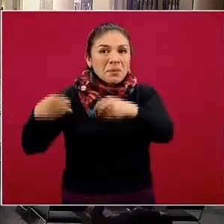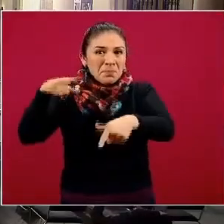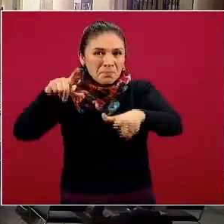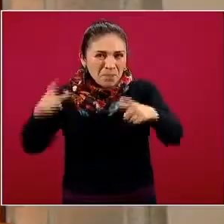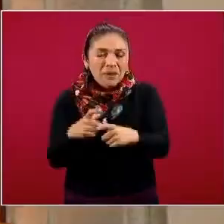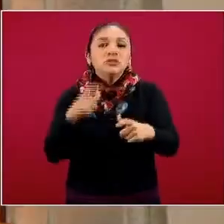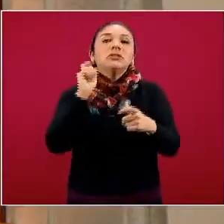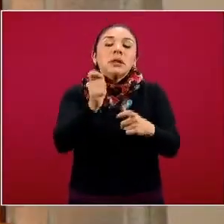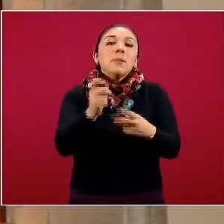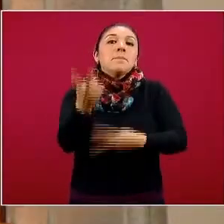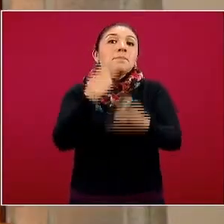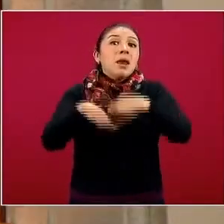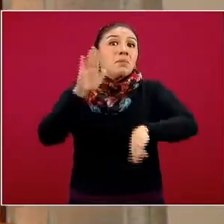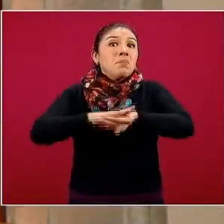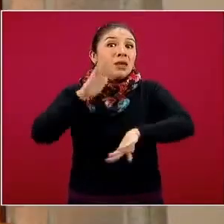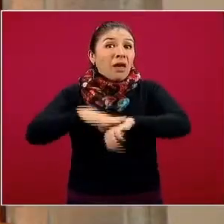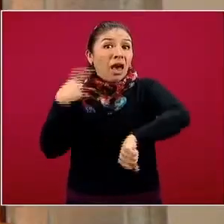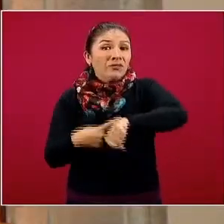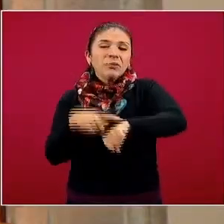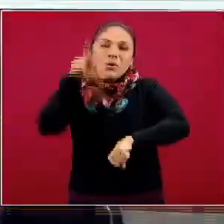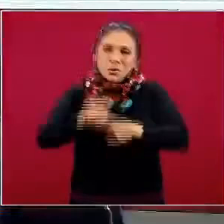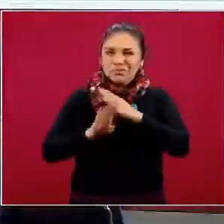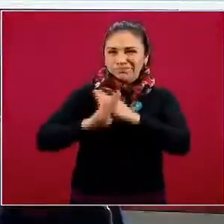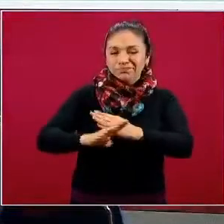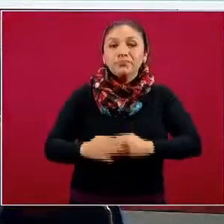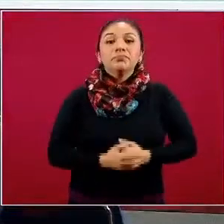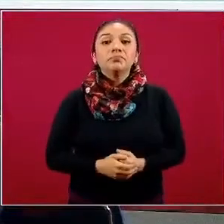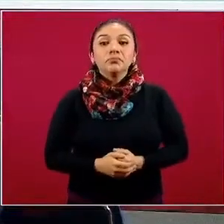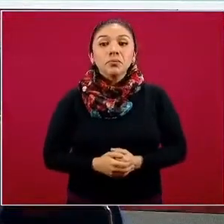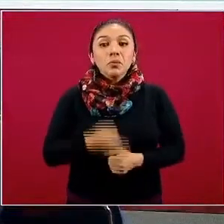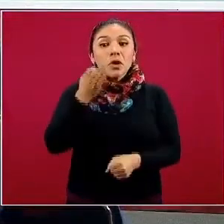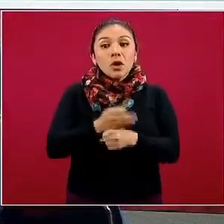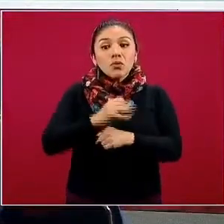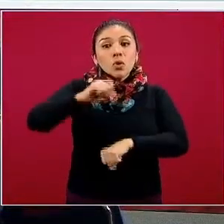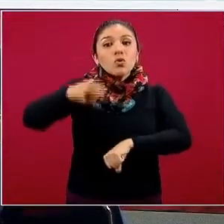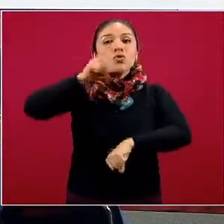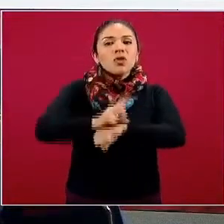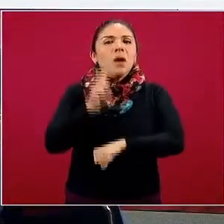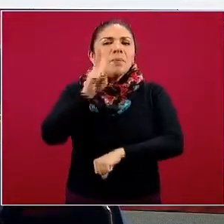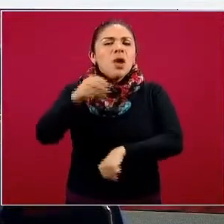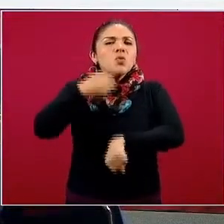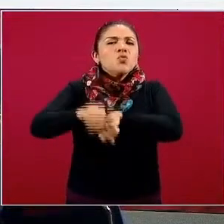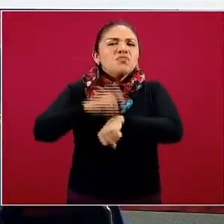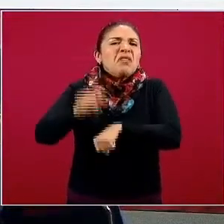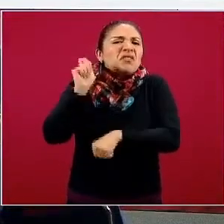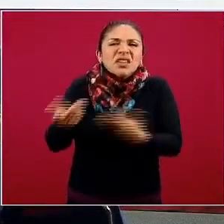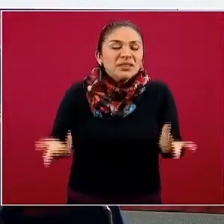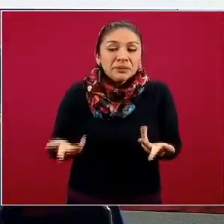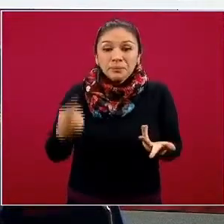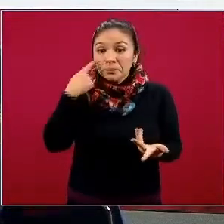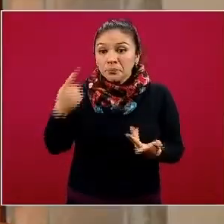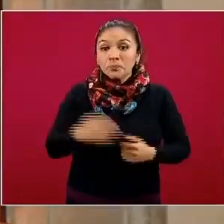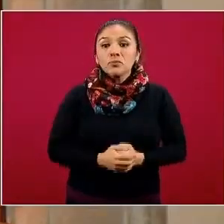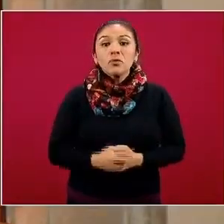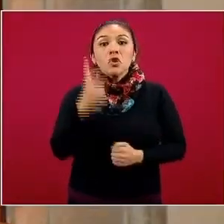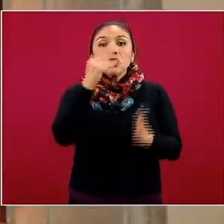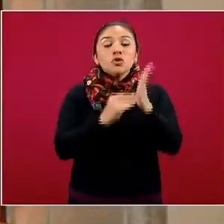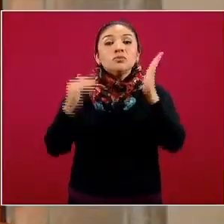la generación de contagios y de más casos. Veamos la actualización de los números para esta noche. Más de